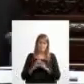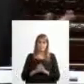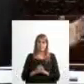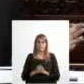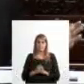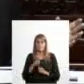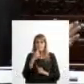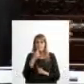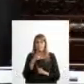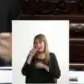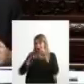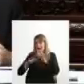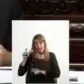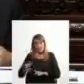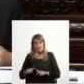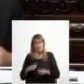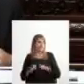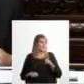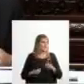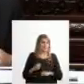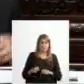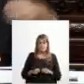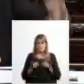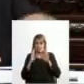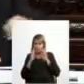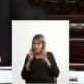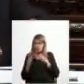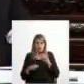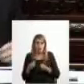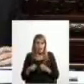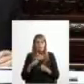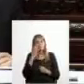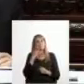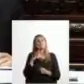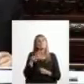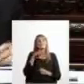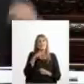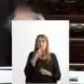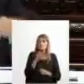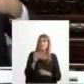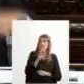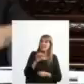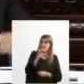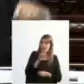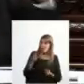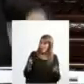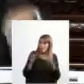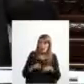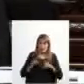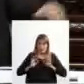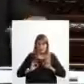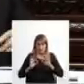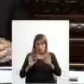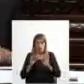Y cuando la gente está desesperada, reacciona. Es más, en enero le dijo que cuando vuelva a sus vacaciones iba a ver si le ha dado una reunión